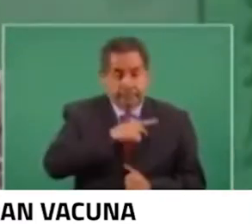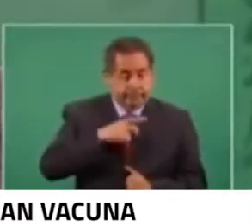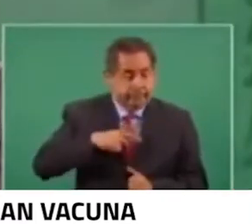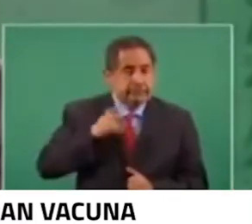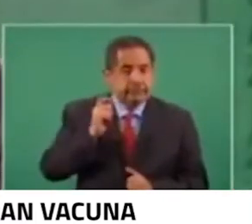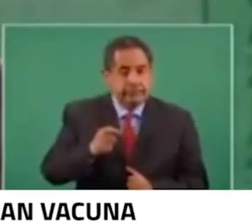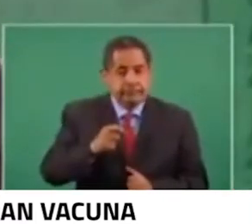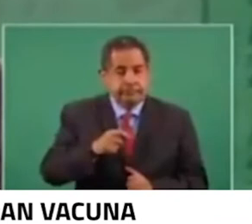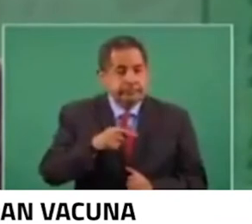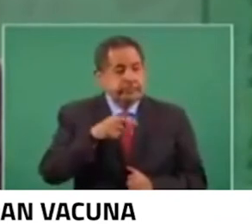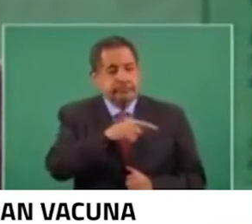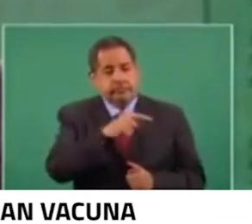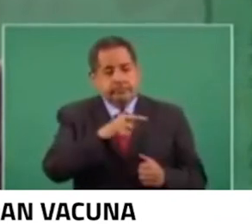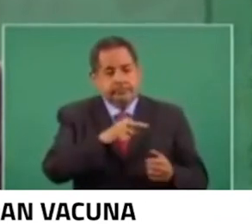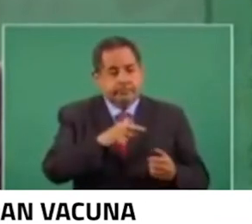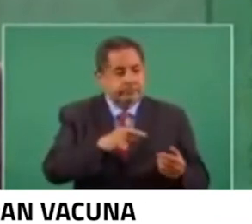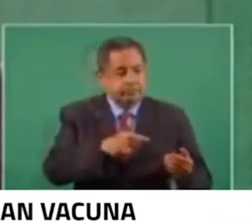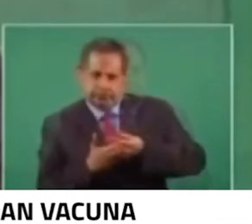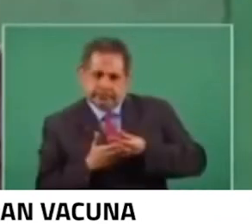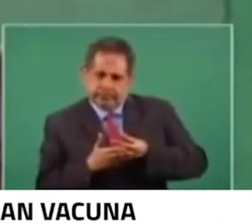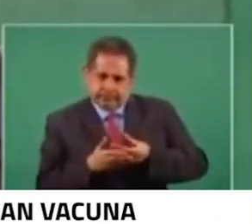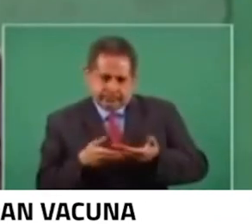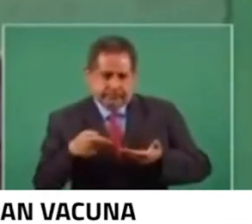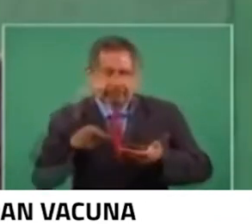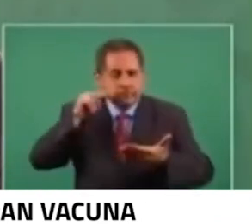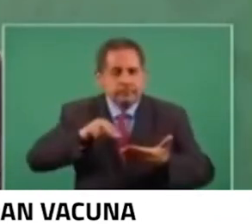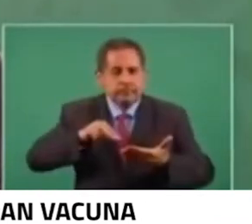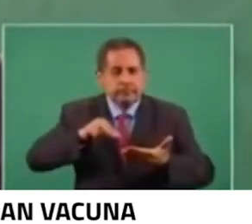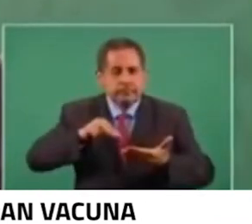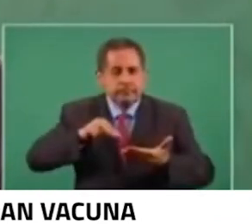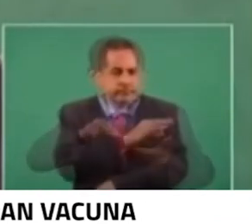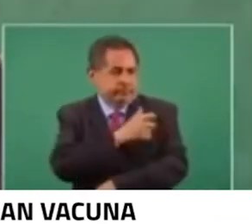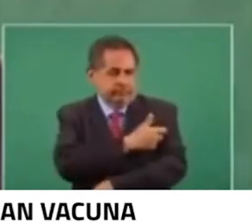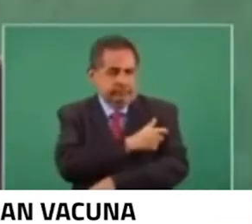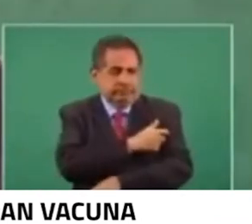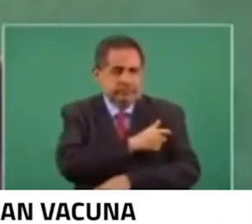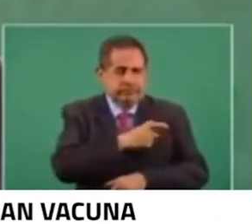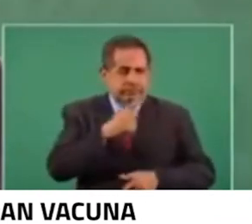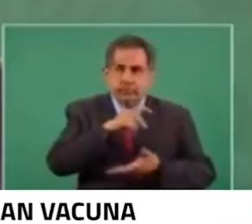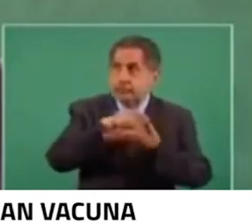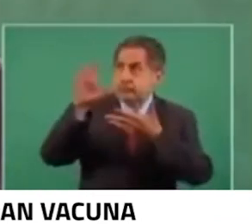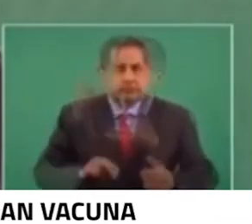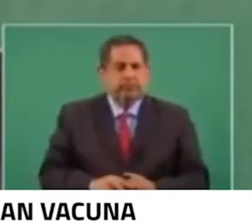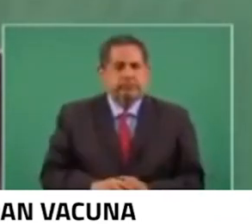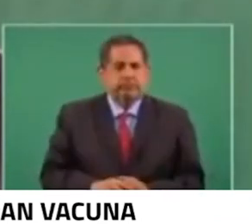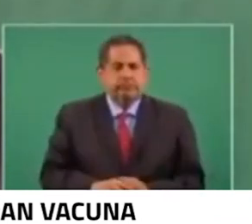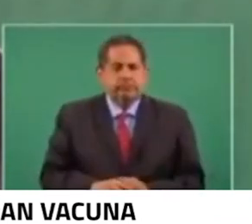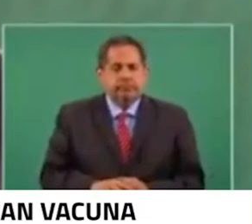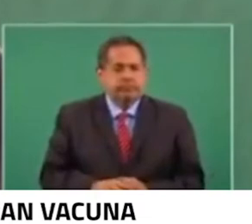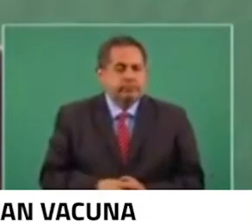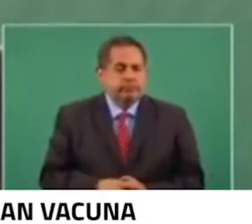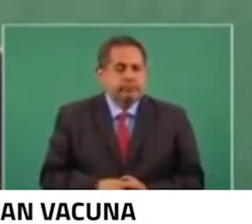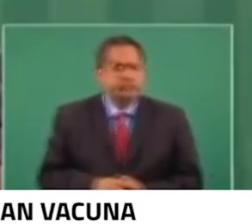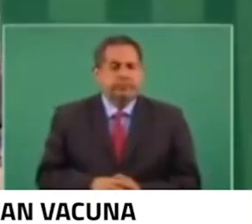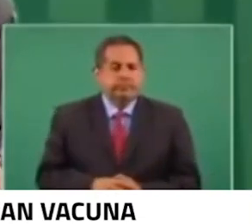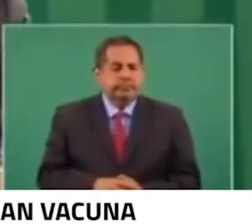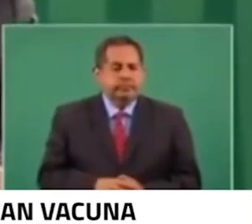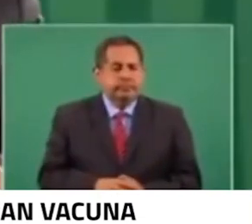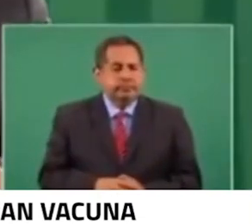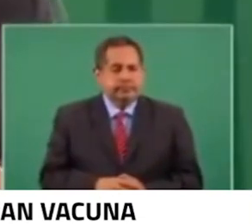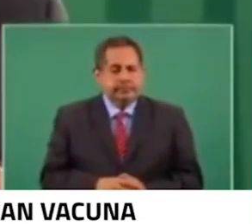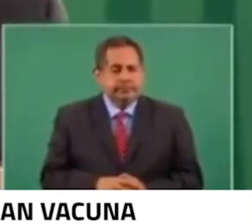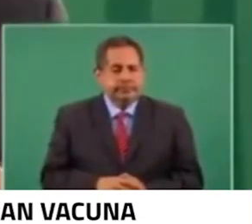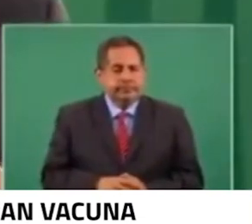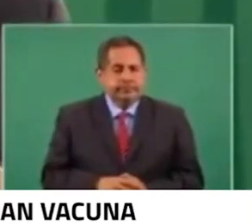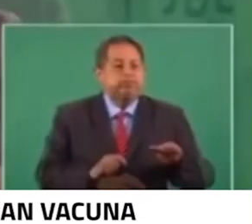de anexar a la solicitud el contrato de adquisición de las vacunas, la cantidad y la